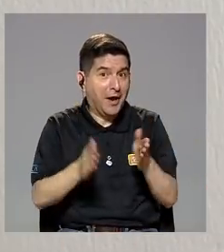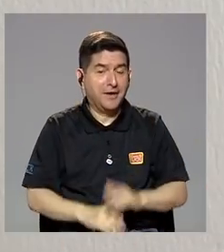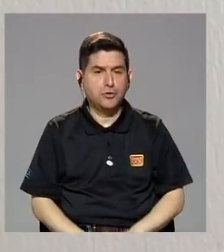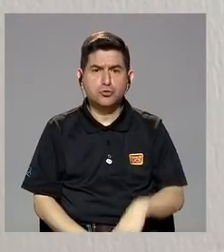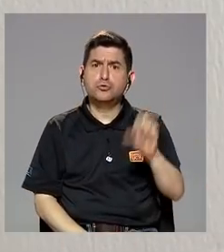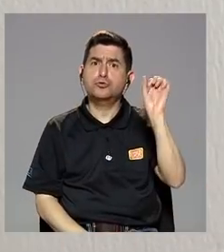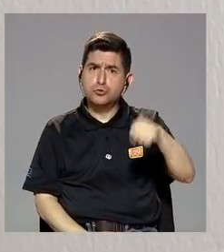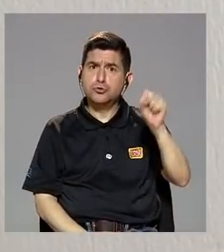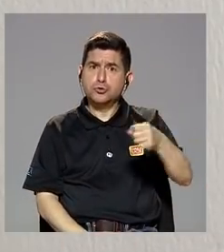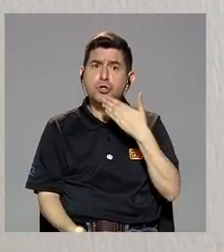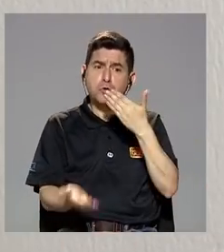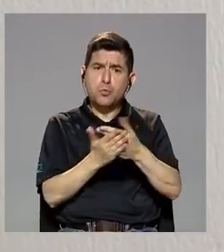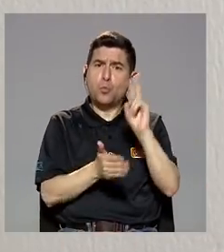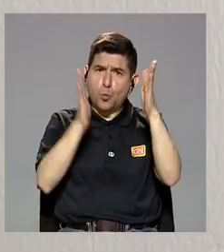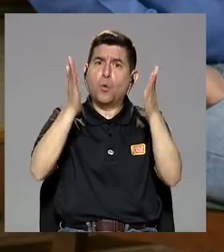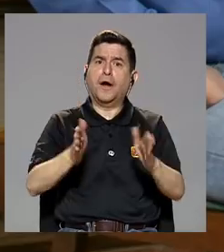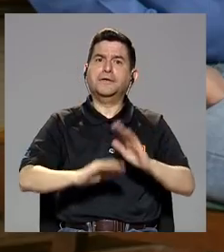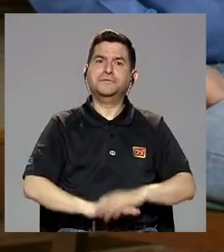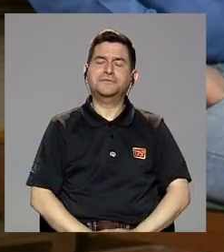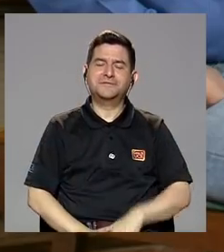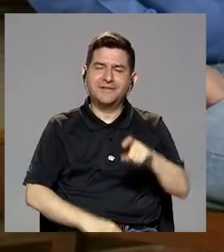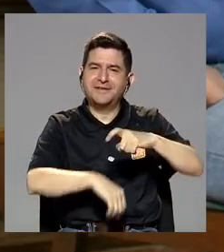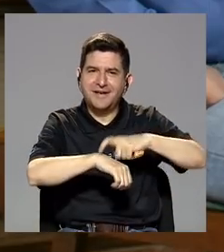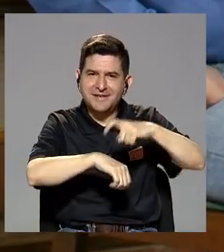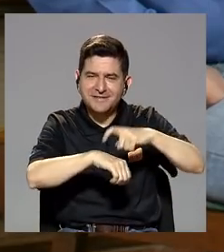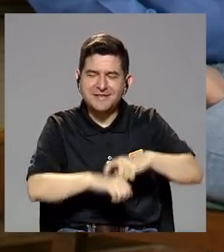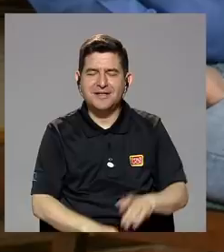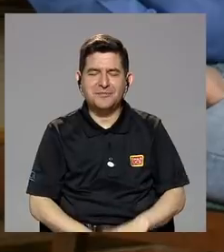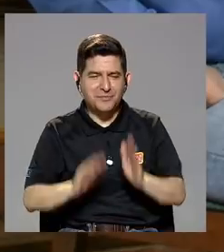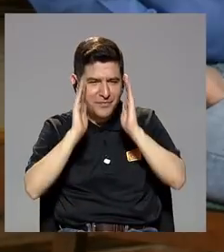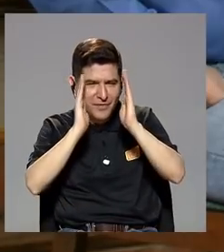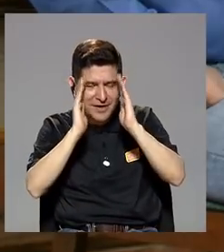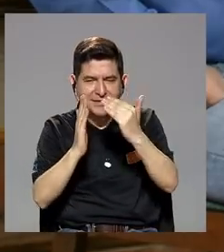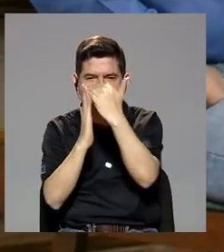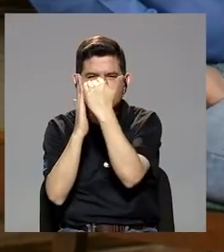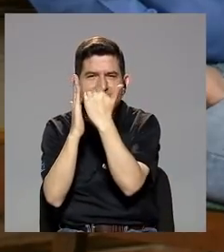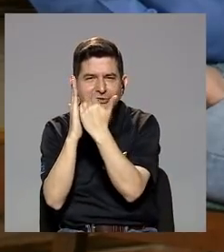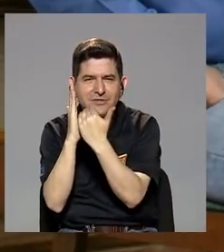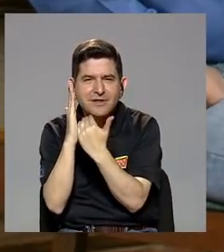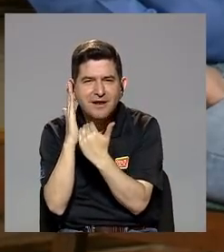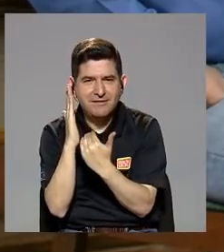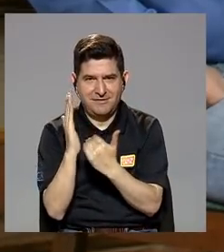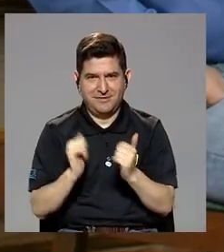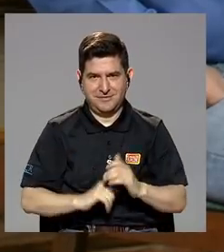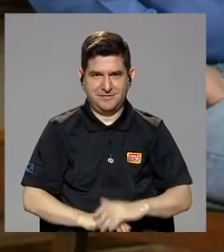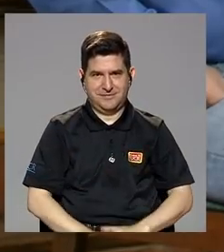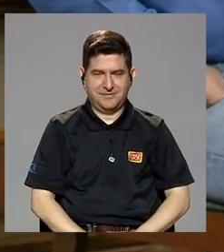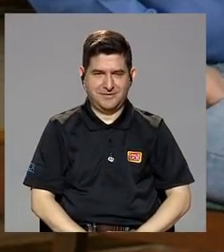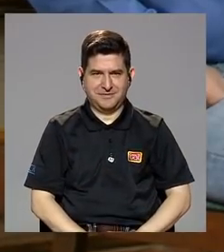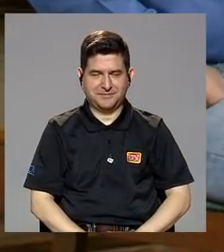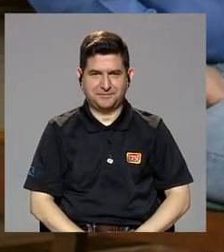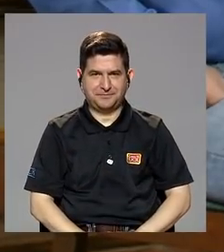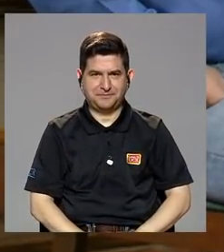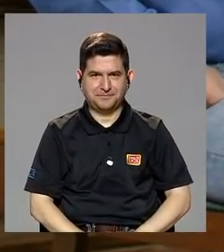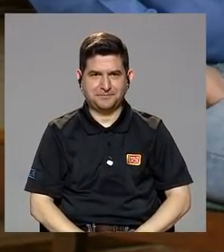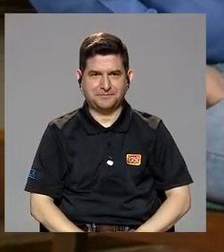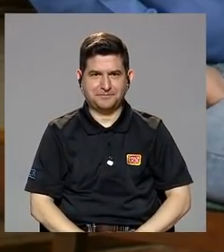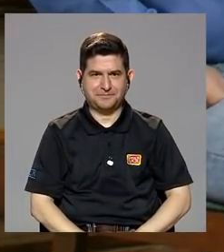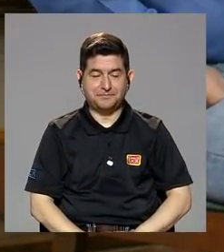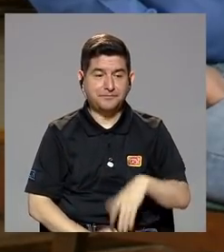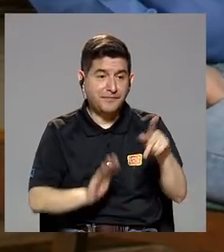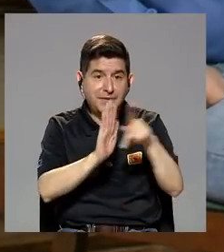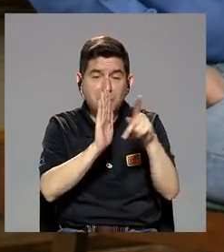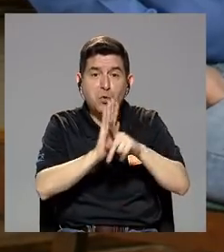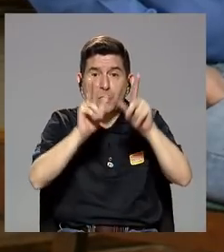decirles que yo viera que buena compañía bueno en esa época vivíamos pendientes de las listas en que se